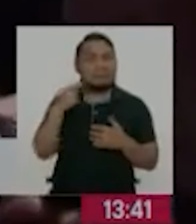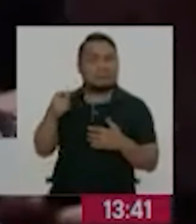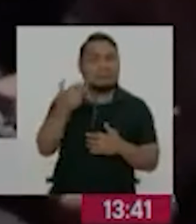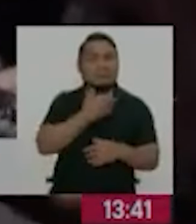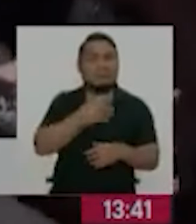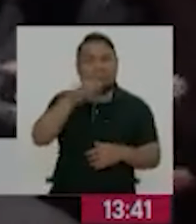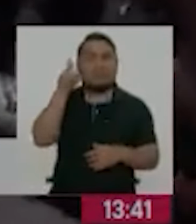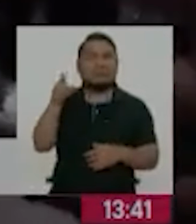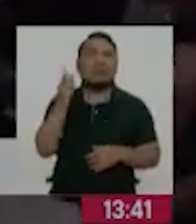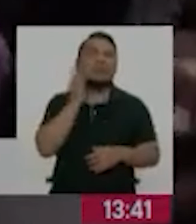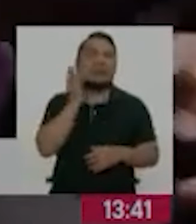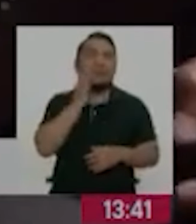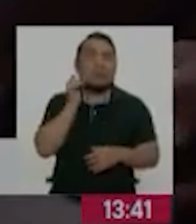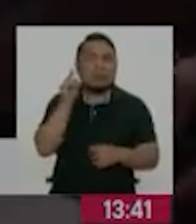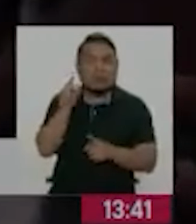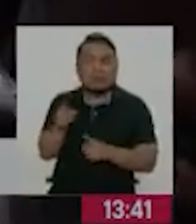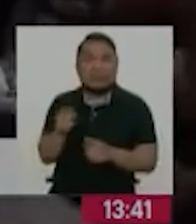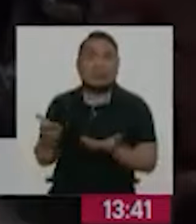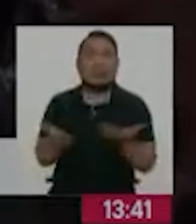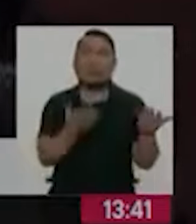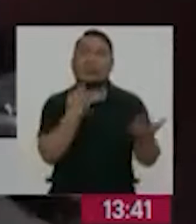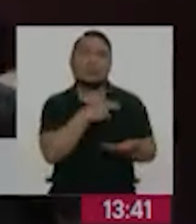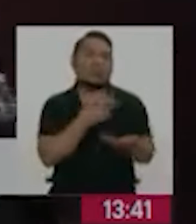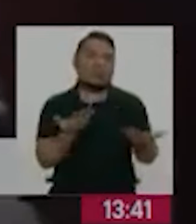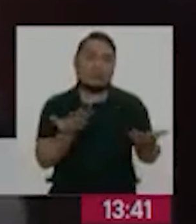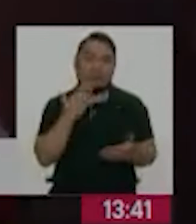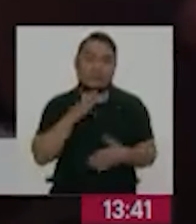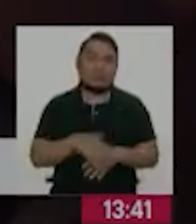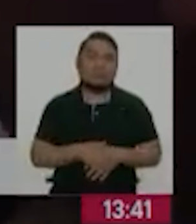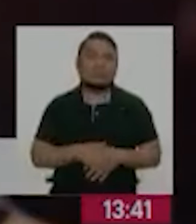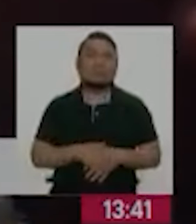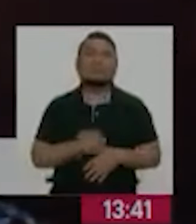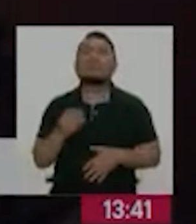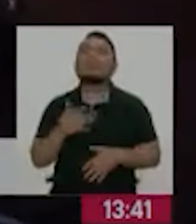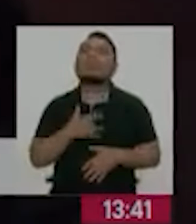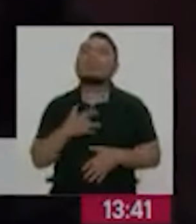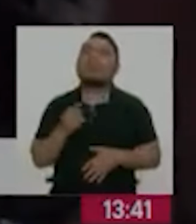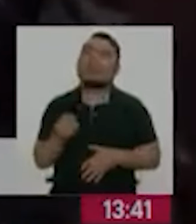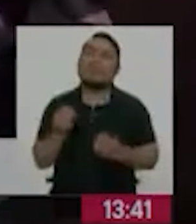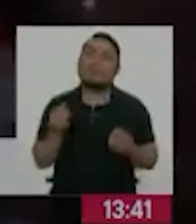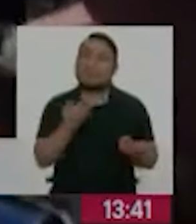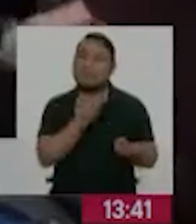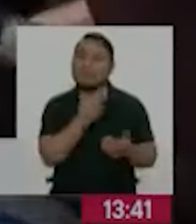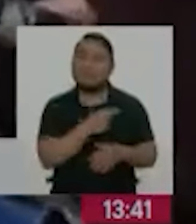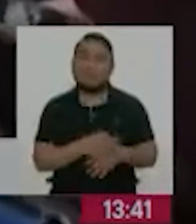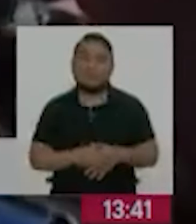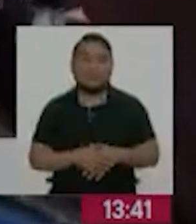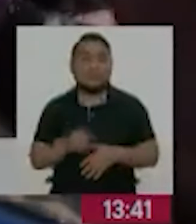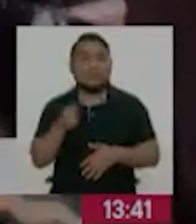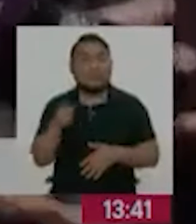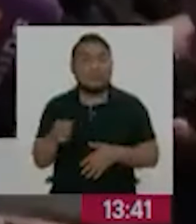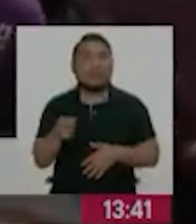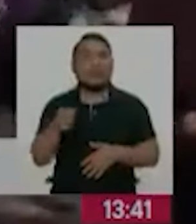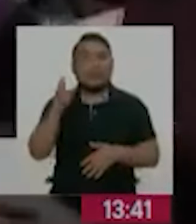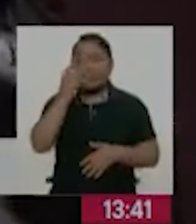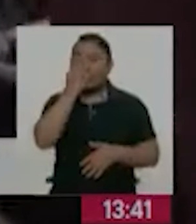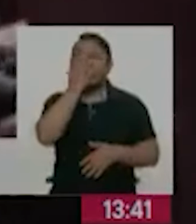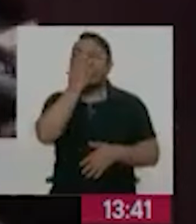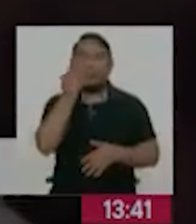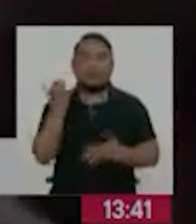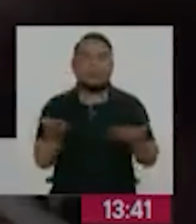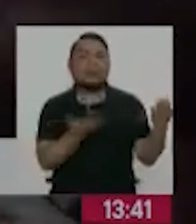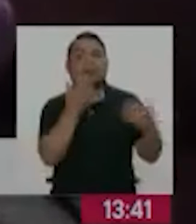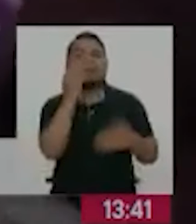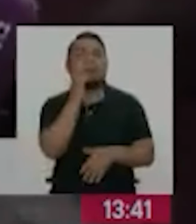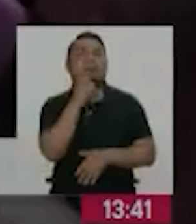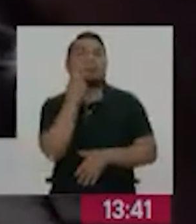través de su señora madre que la ha mandado al hospital. ¿Cuál es el estado de la ciudad? A ver, señor, porque inclusive le han puesto oxígeno, está en el hospital